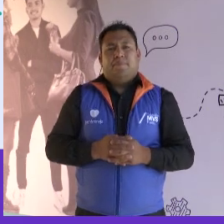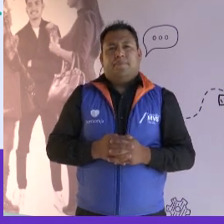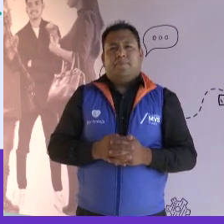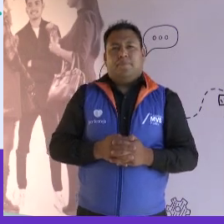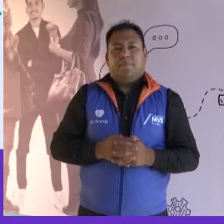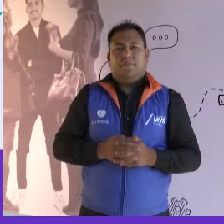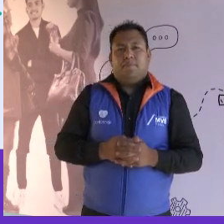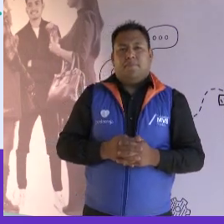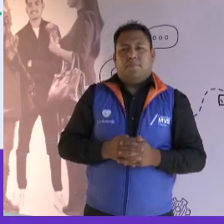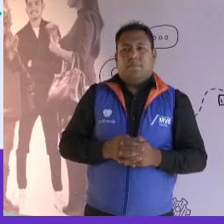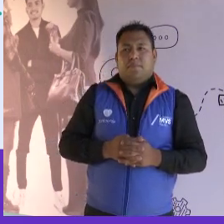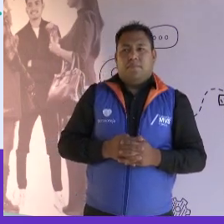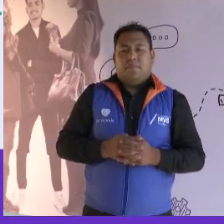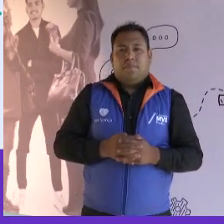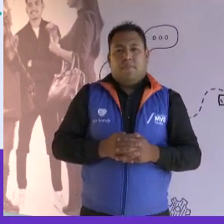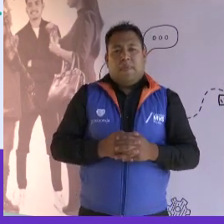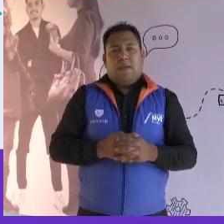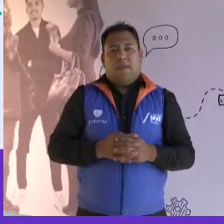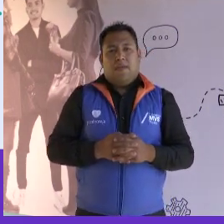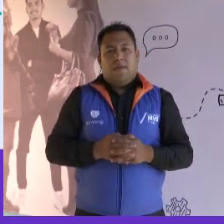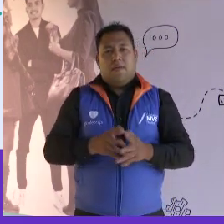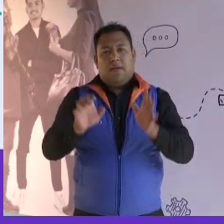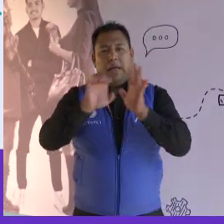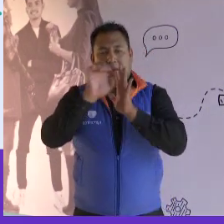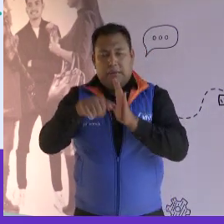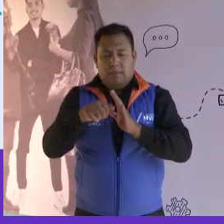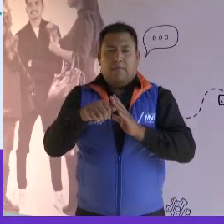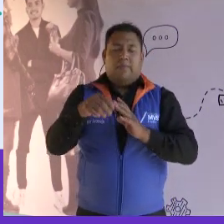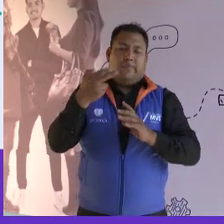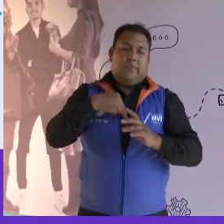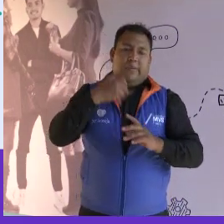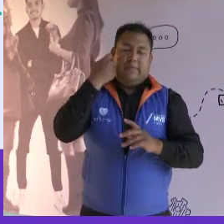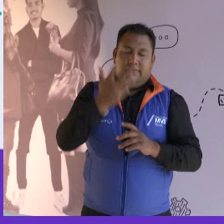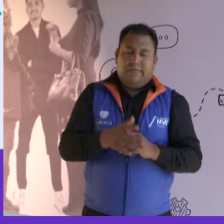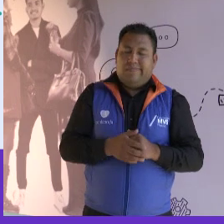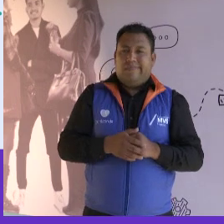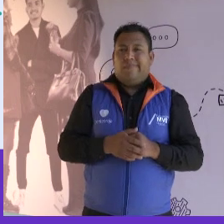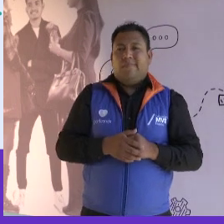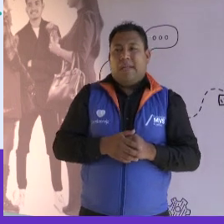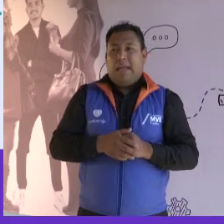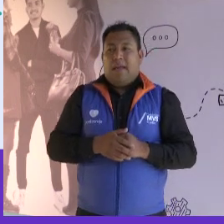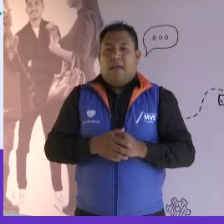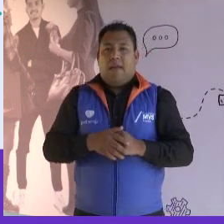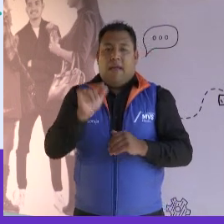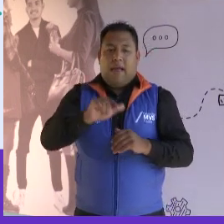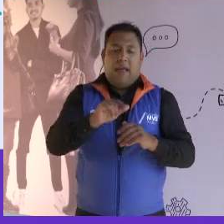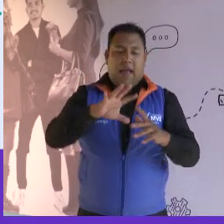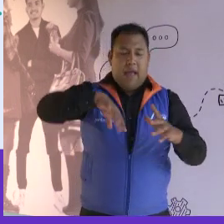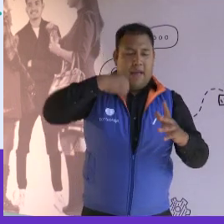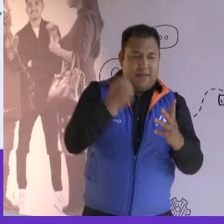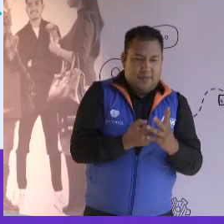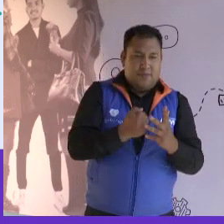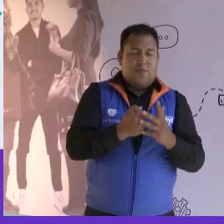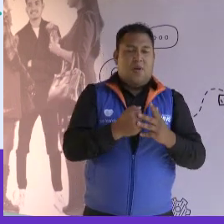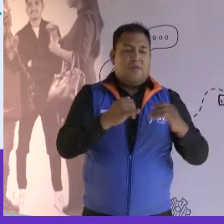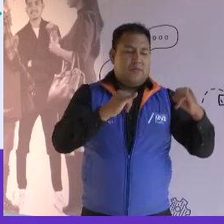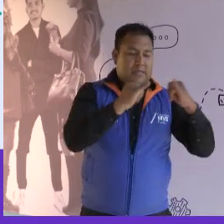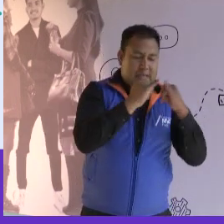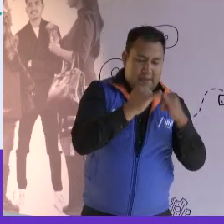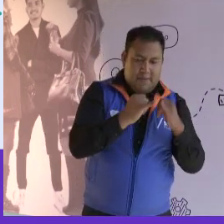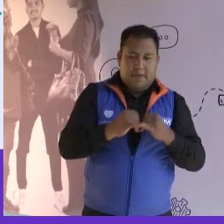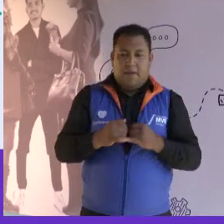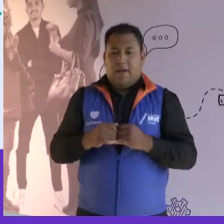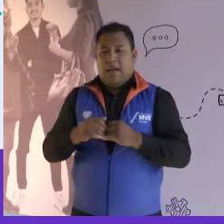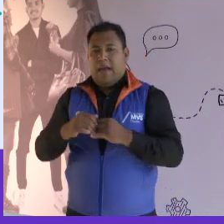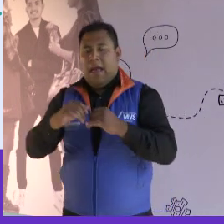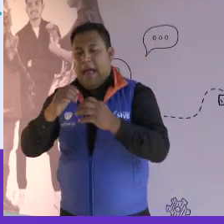la desarticulación, la fragmentación de esfuerzos, tanto institucionales como sociales, como académicos. O sea, cada quien en